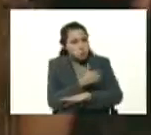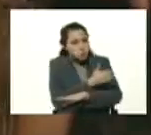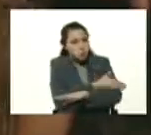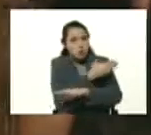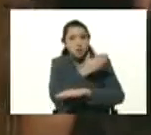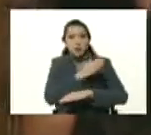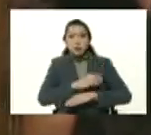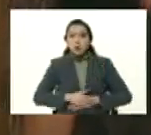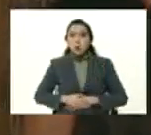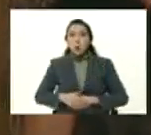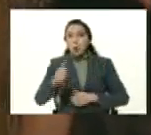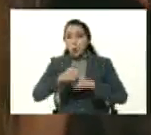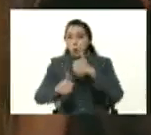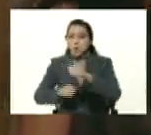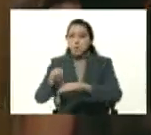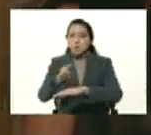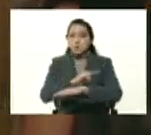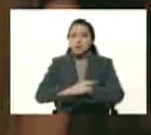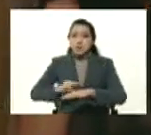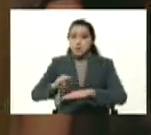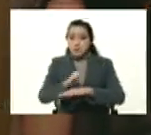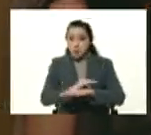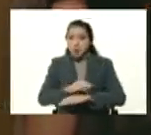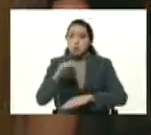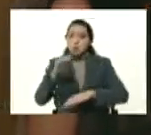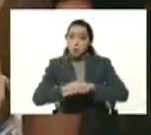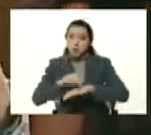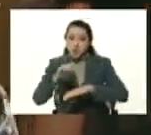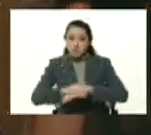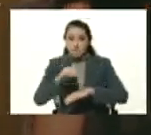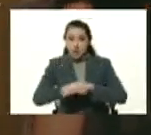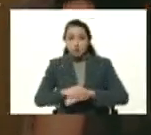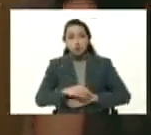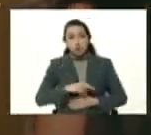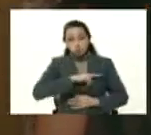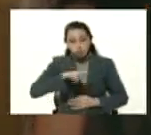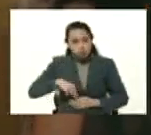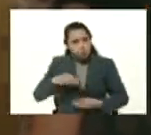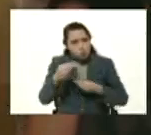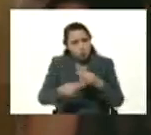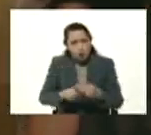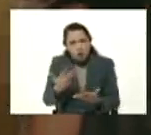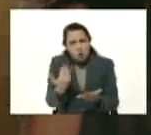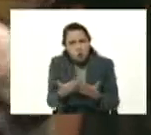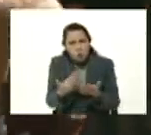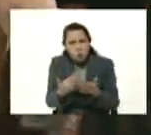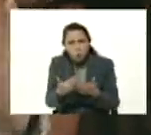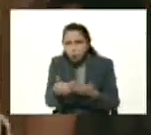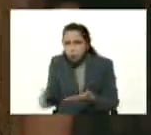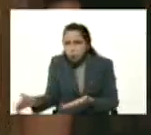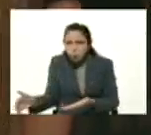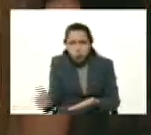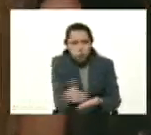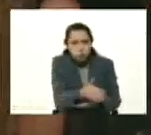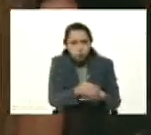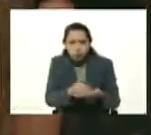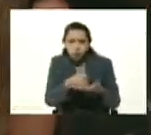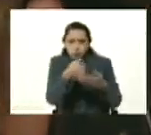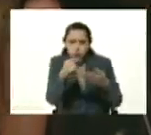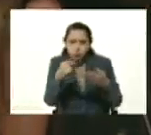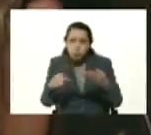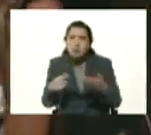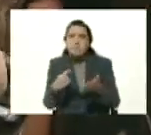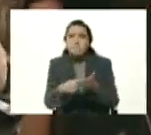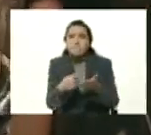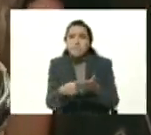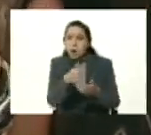el viceministro del sector calzado, donde hemos hecho ciertas propuestas, donde hemos revisado los